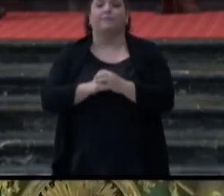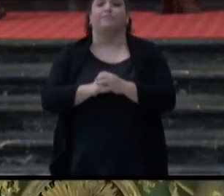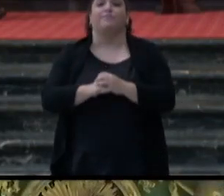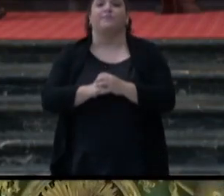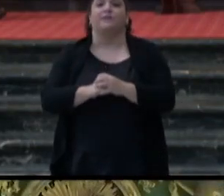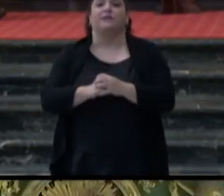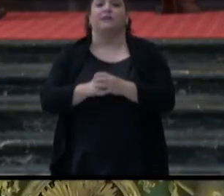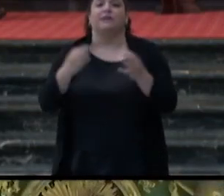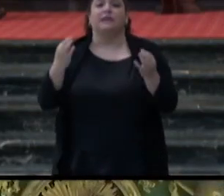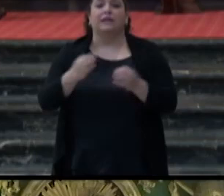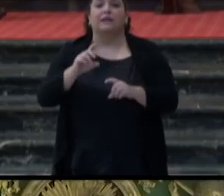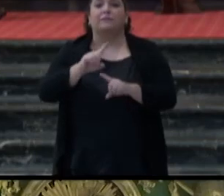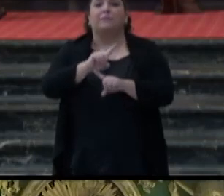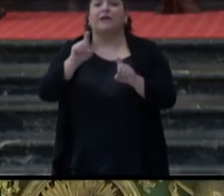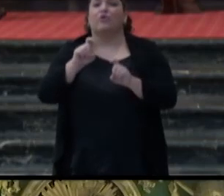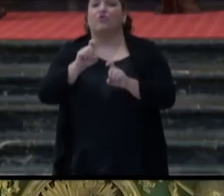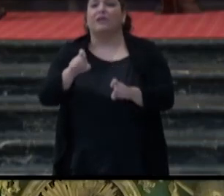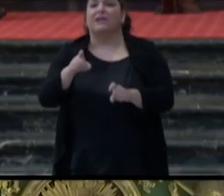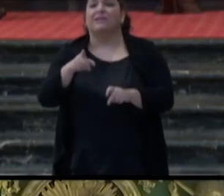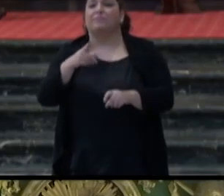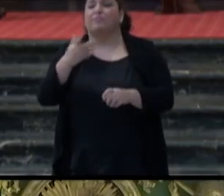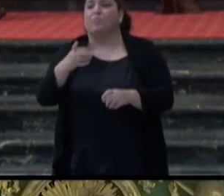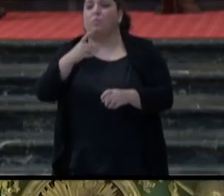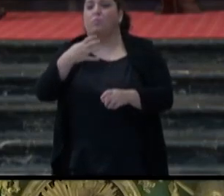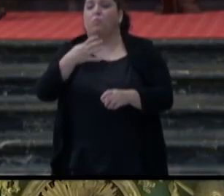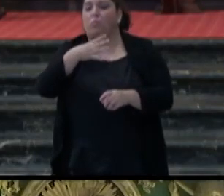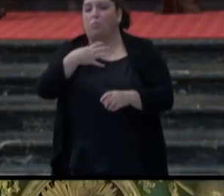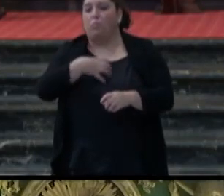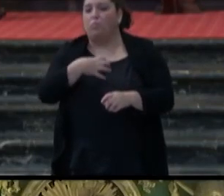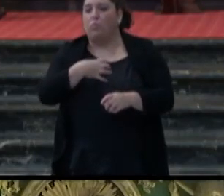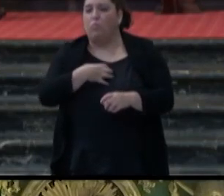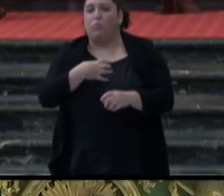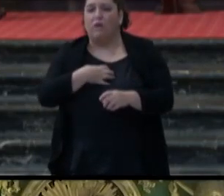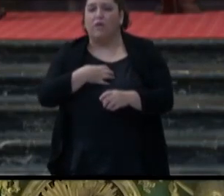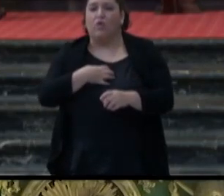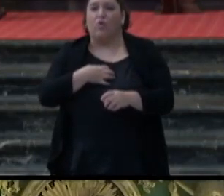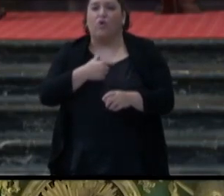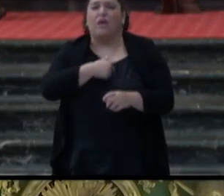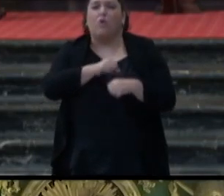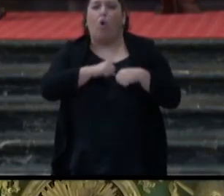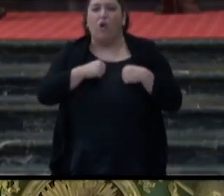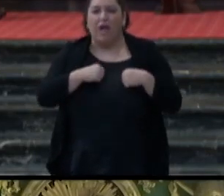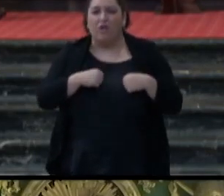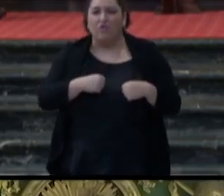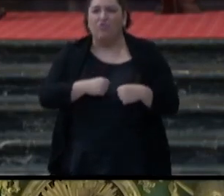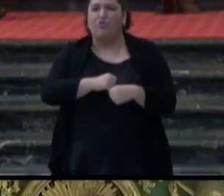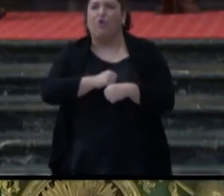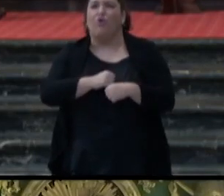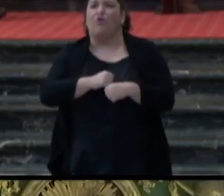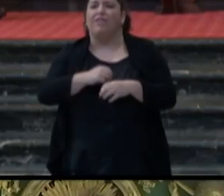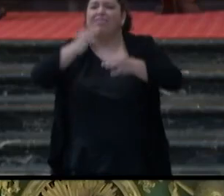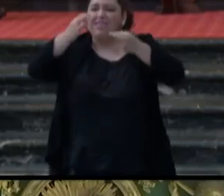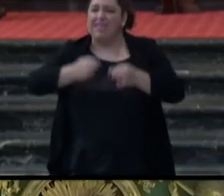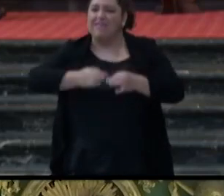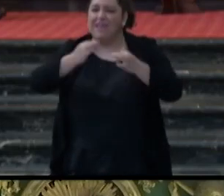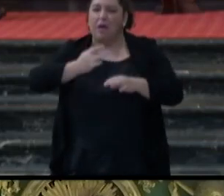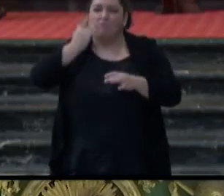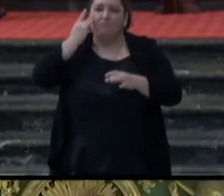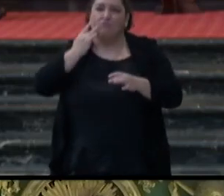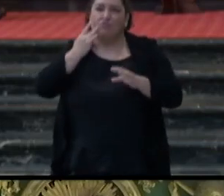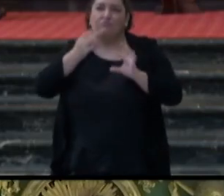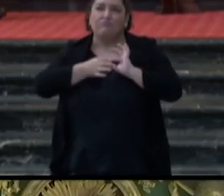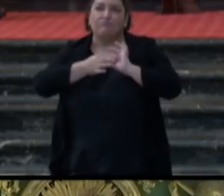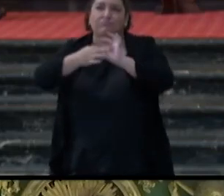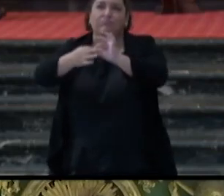Y qué es lo que está impidiendo en mi corazón que mi corazón sea de verdad de Dios y para